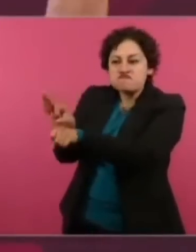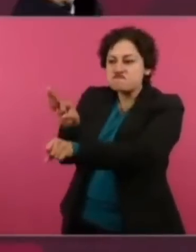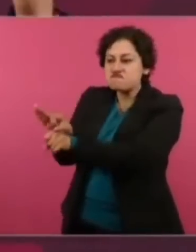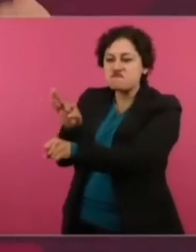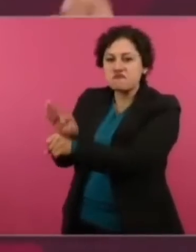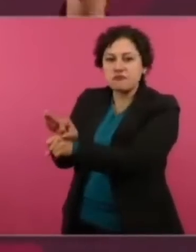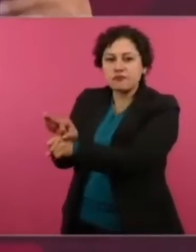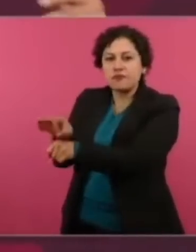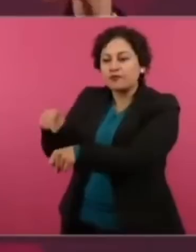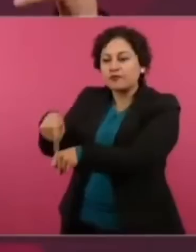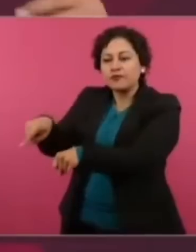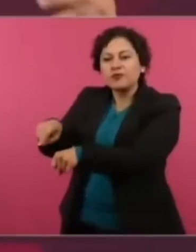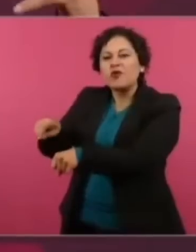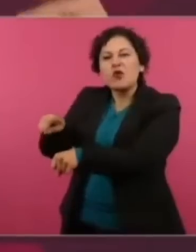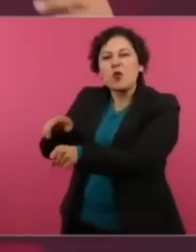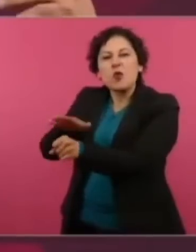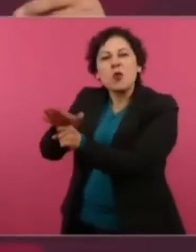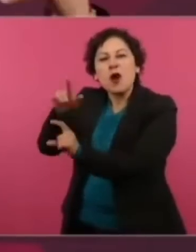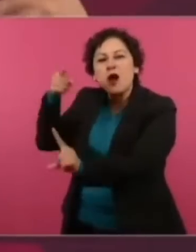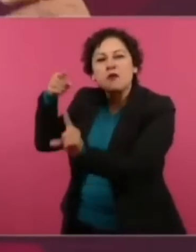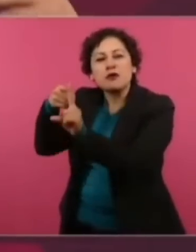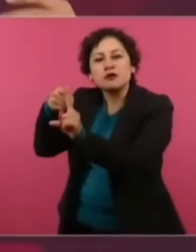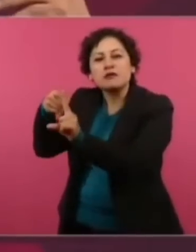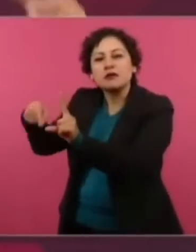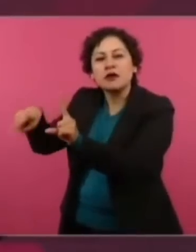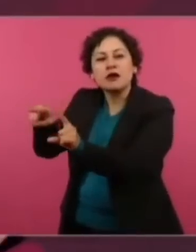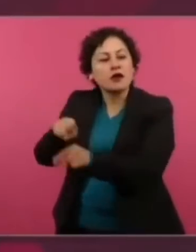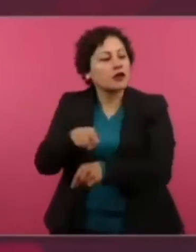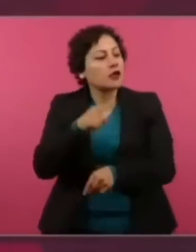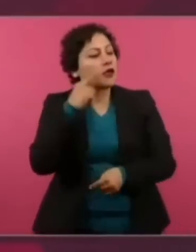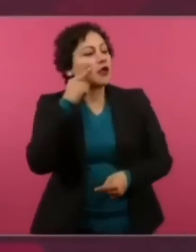se dedica a saquear, a robar.